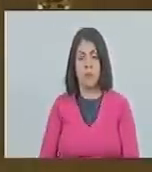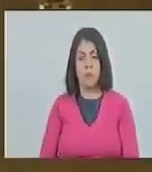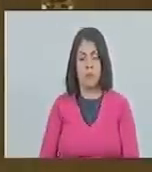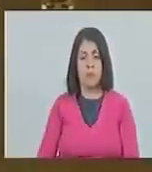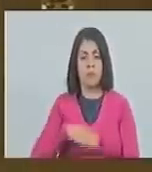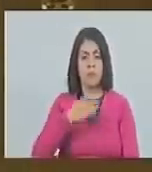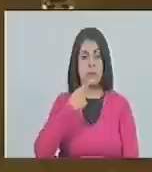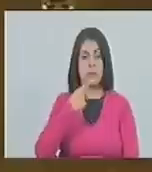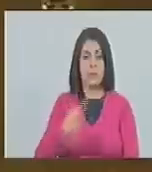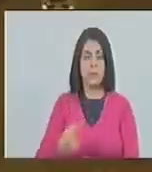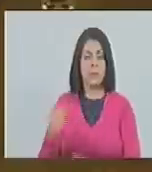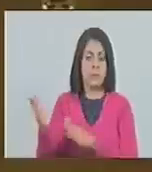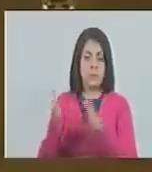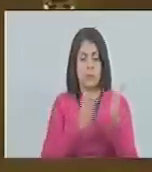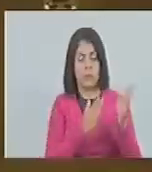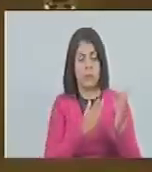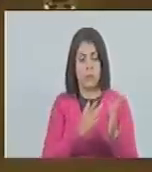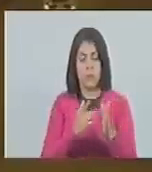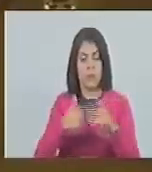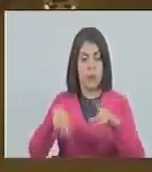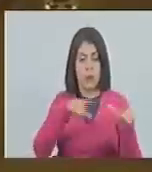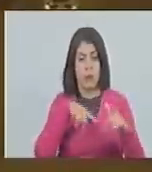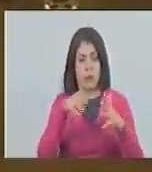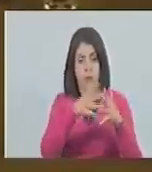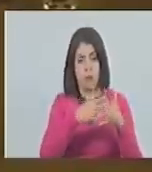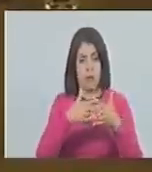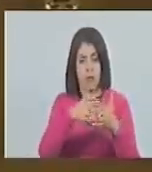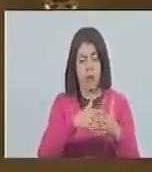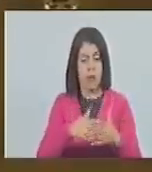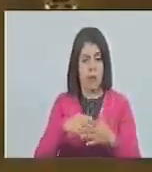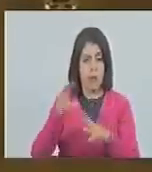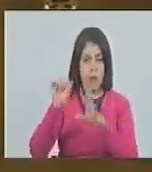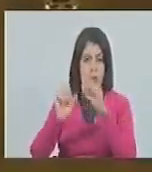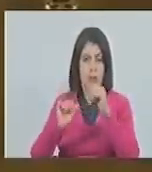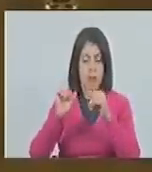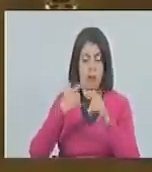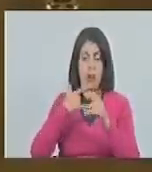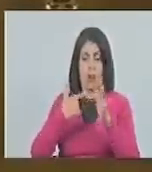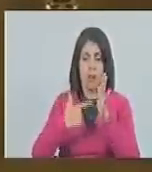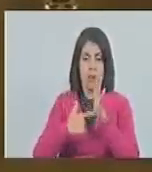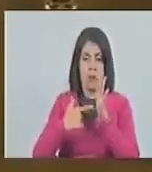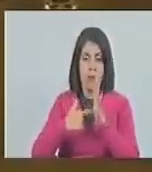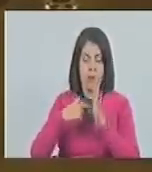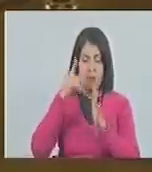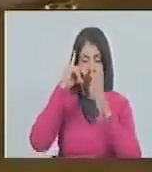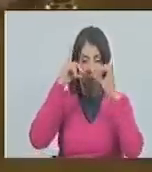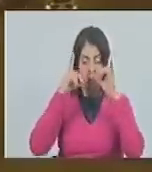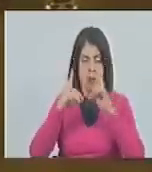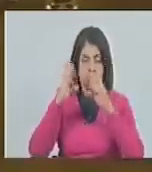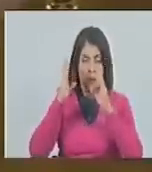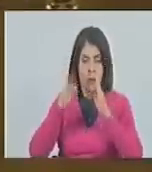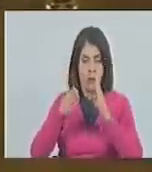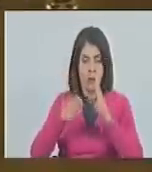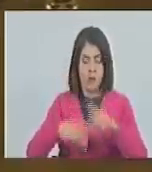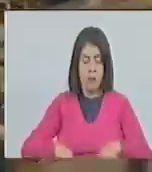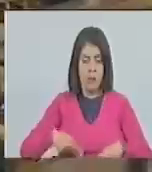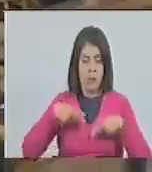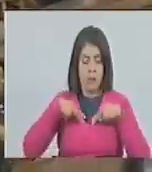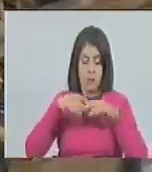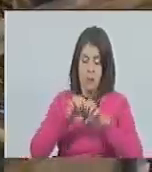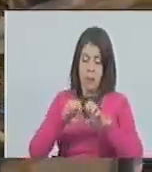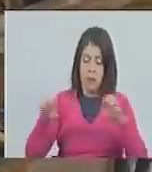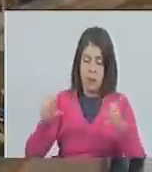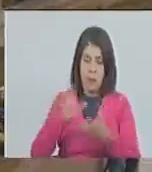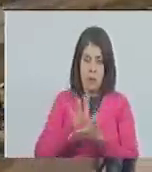pudiera decirse que pasaría a otro lugar en los Estados Unidos donde cumpliría una sentencia en condiciones humanamente más